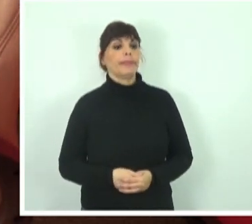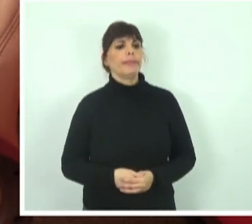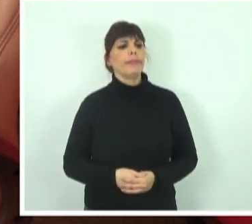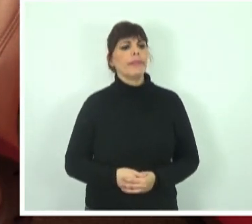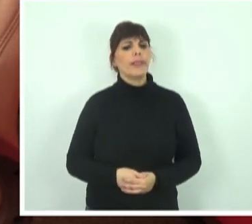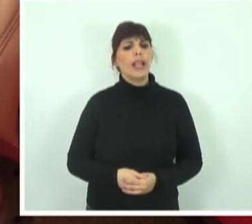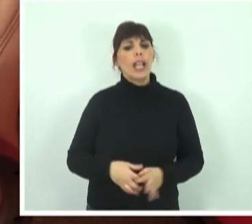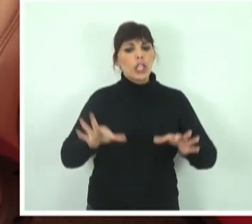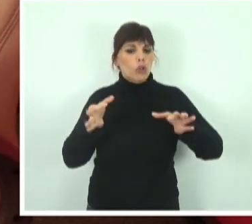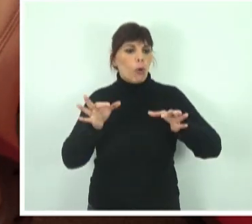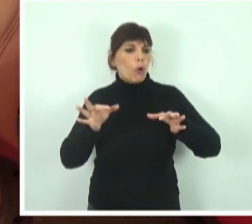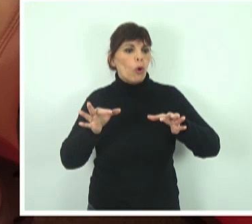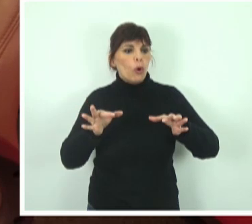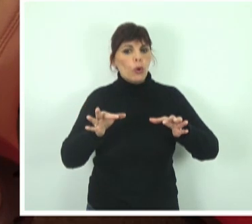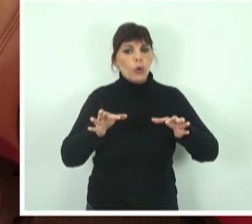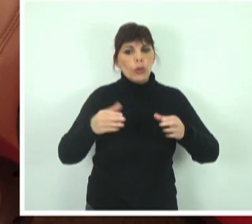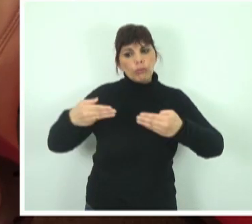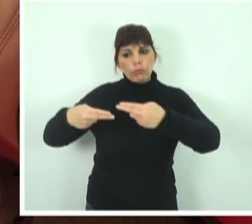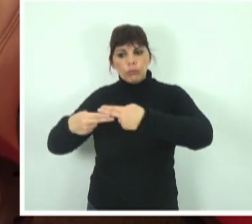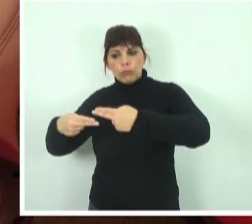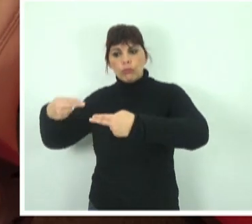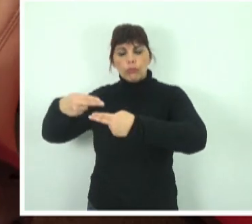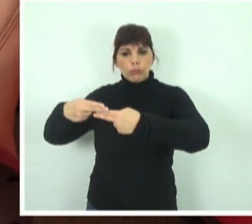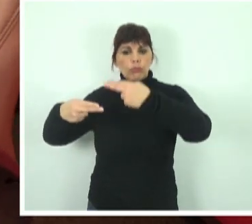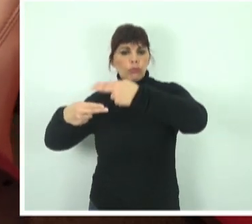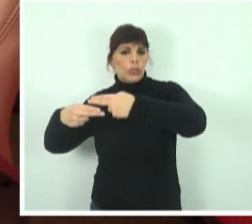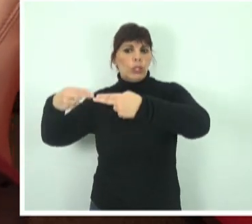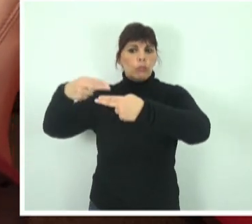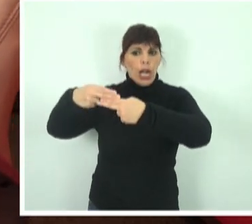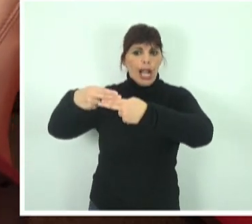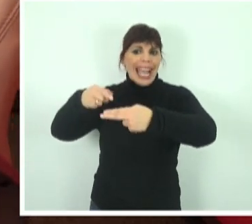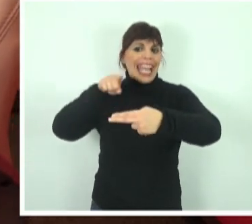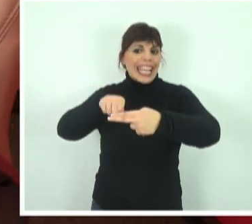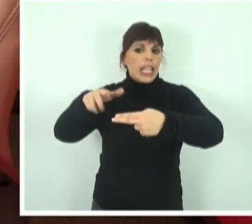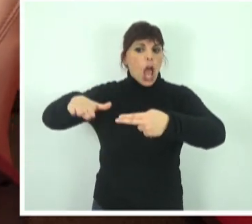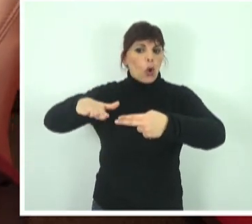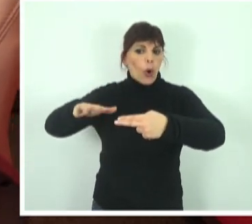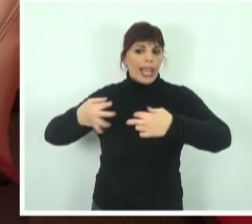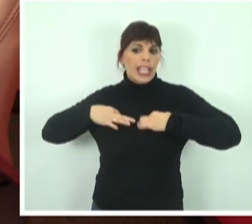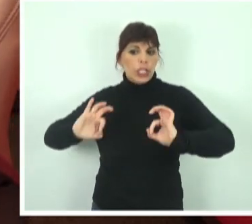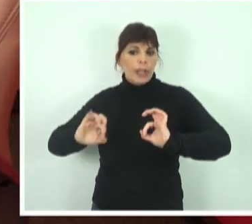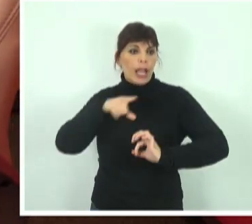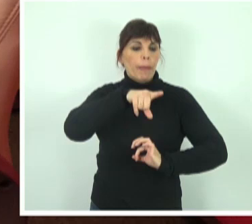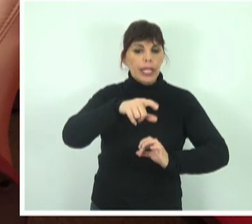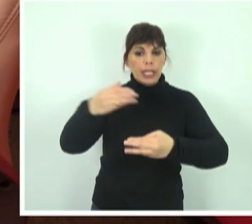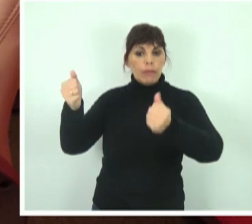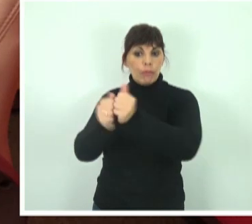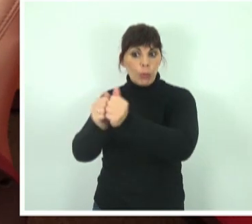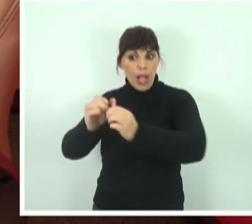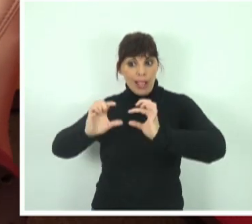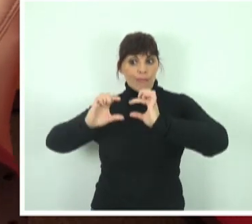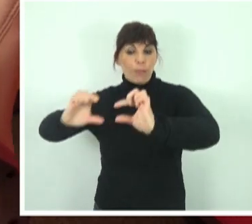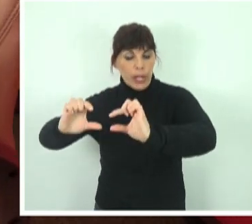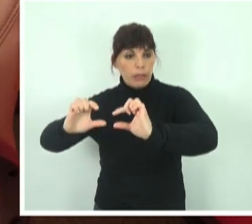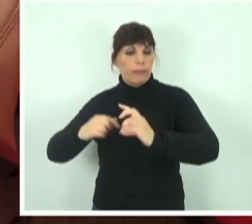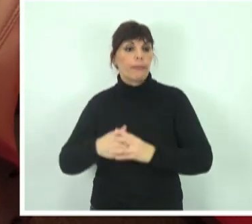tiene su lugar. ¿Sabías que hay un lugar que te está esperando? ¿Dónde? En la iglesia. La